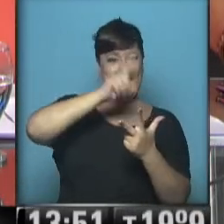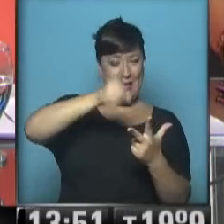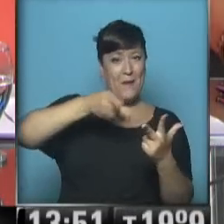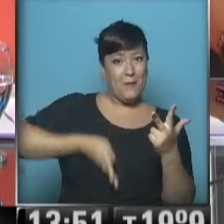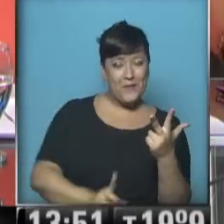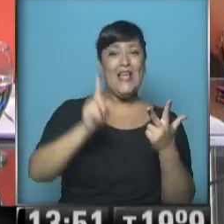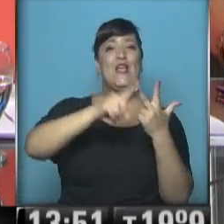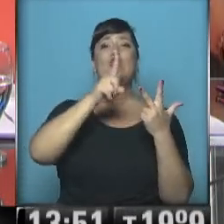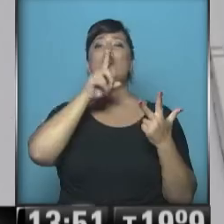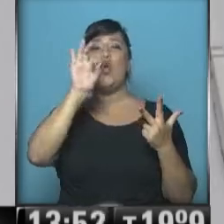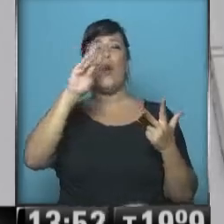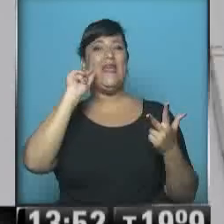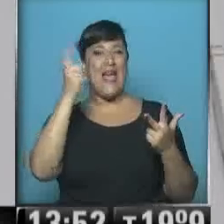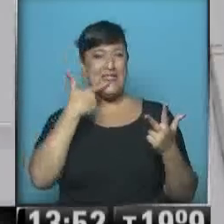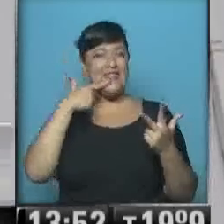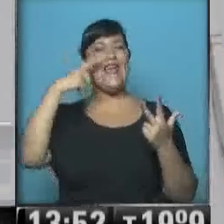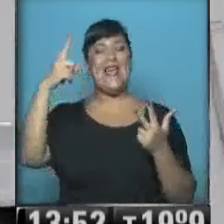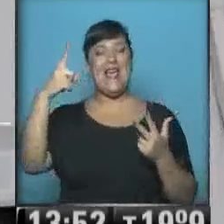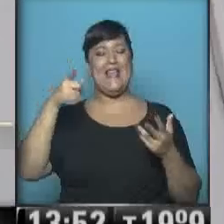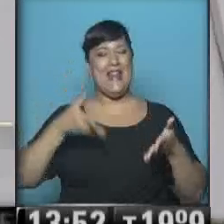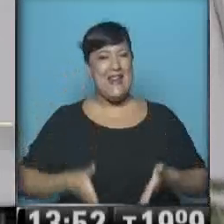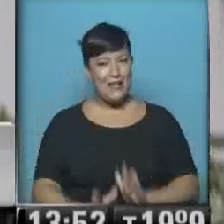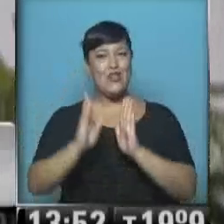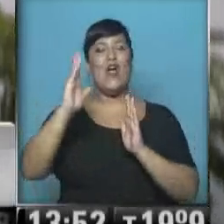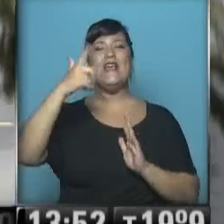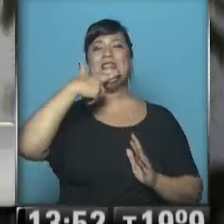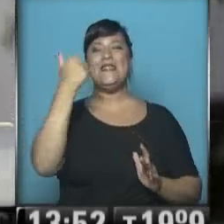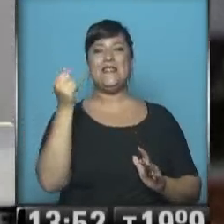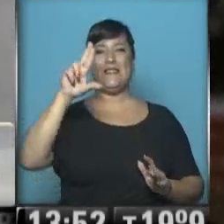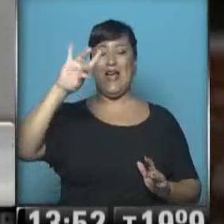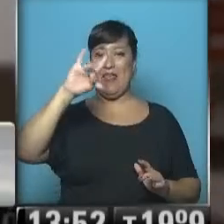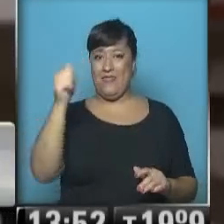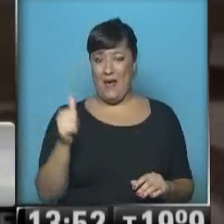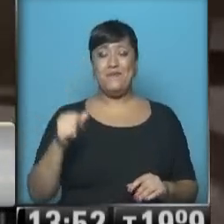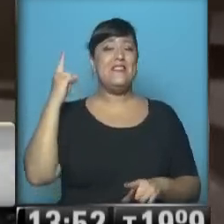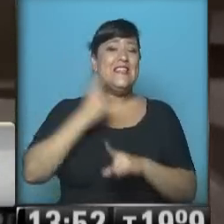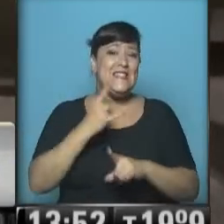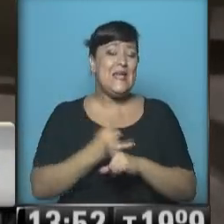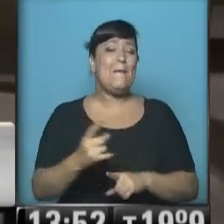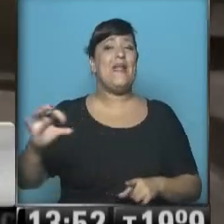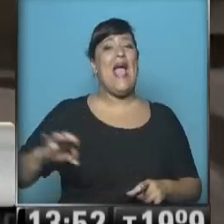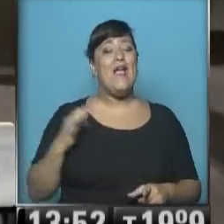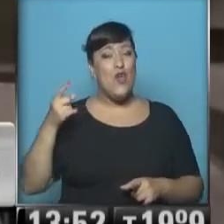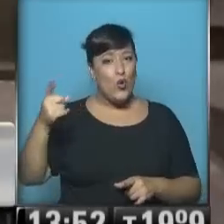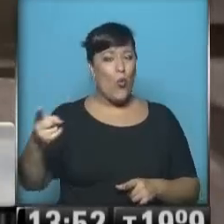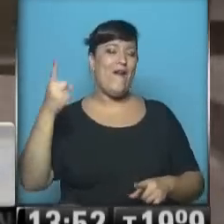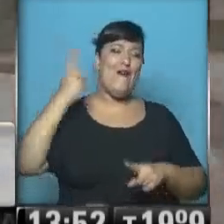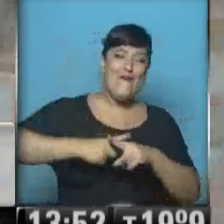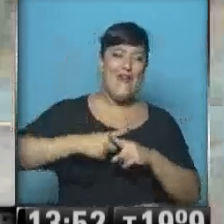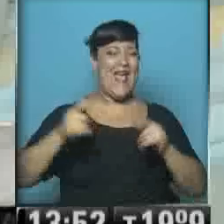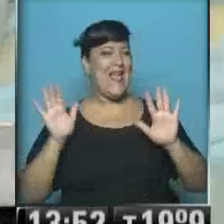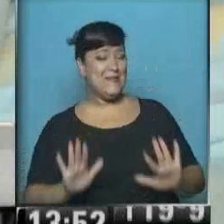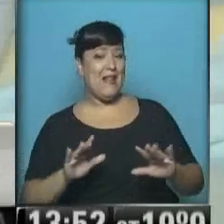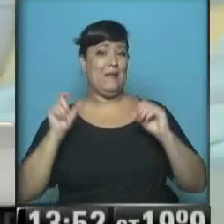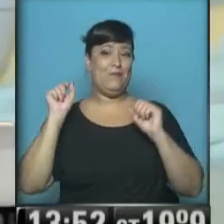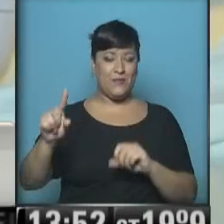Sardá, estuvimos allí. En general, el Año Nuevo se festeja con alegría y esperanza. En este caso, para